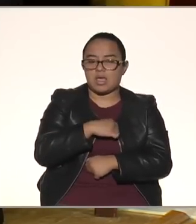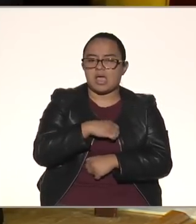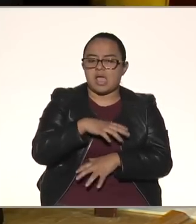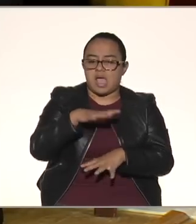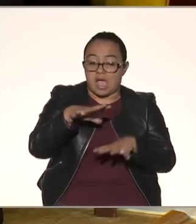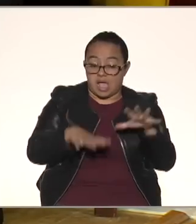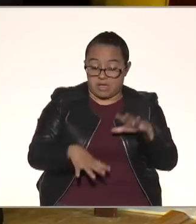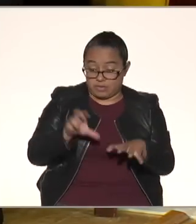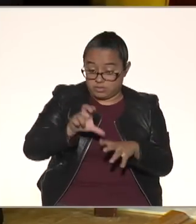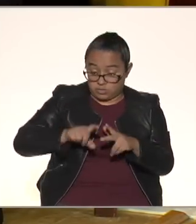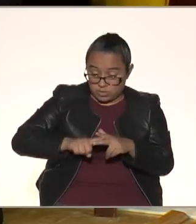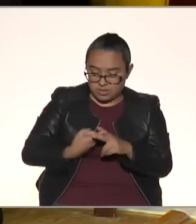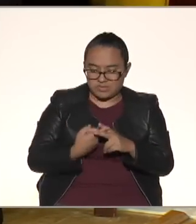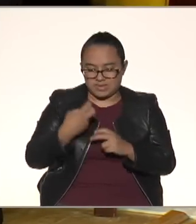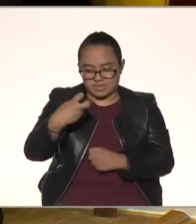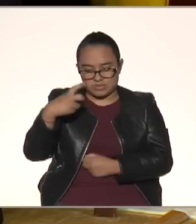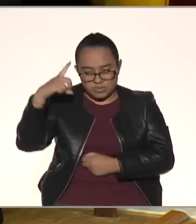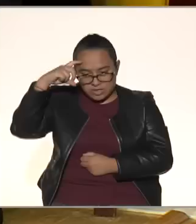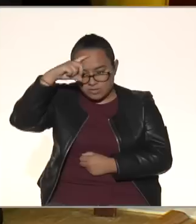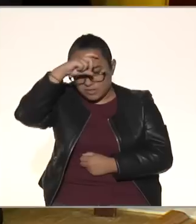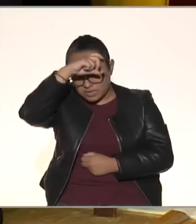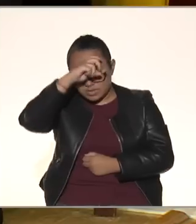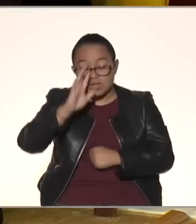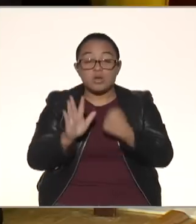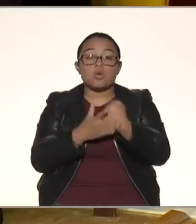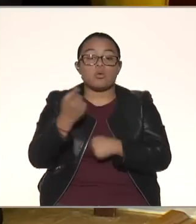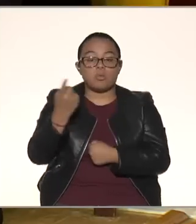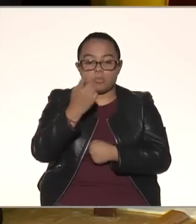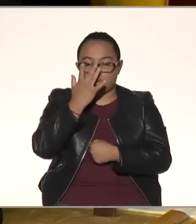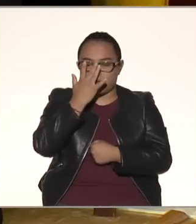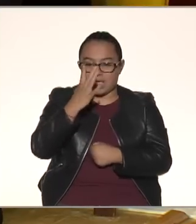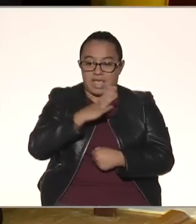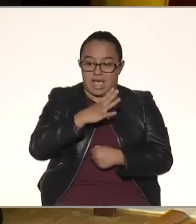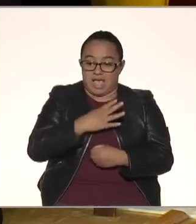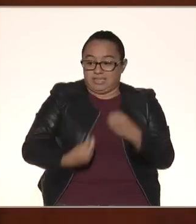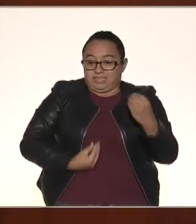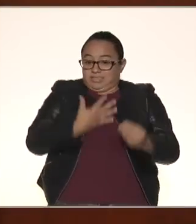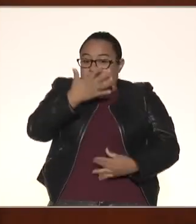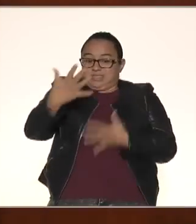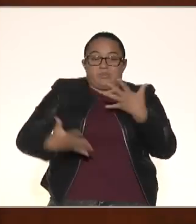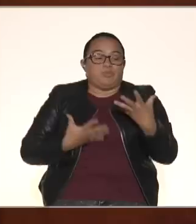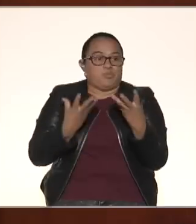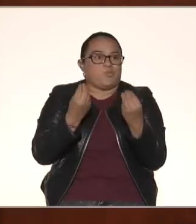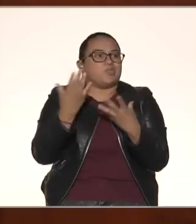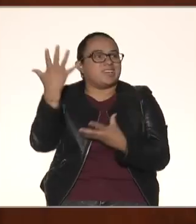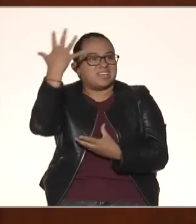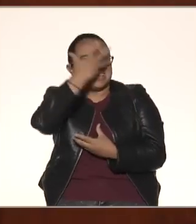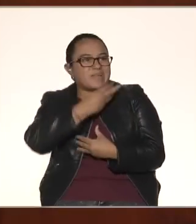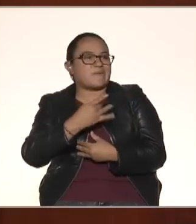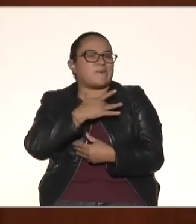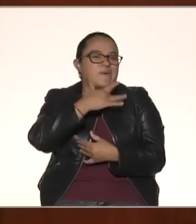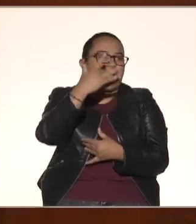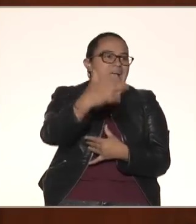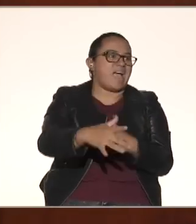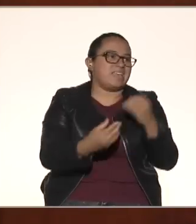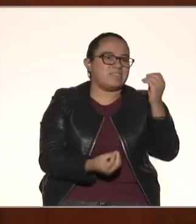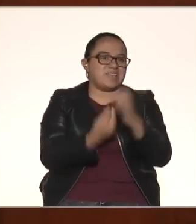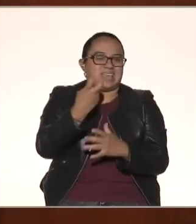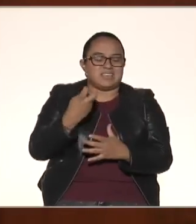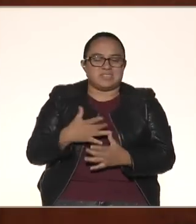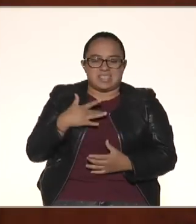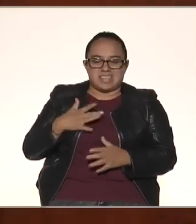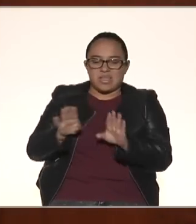inicio es difícil, porque estamos muy llenos de endorfinas, serotonina, todo es mágico, todo es nuevo. Esas